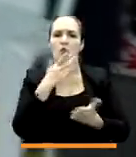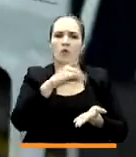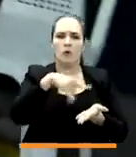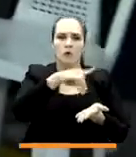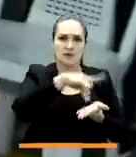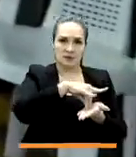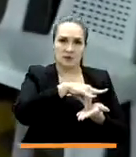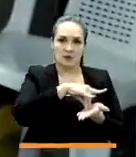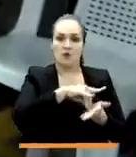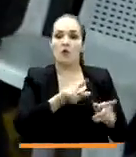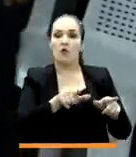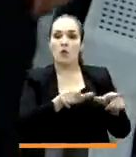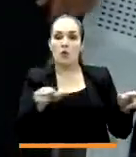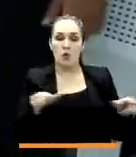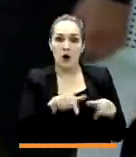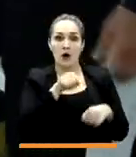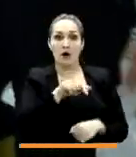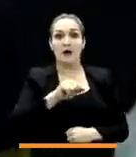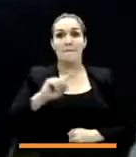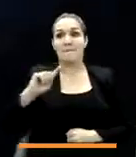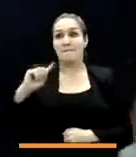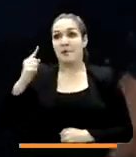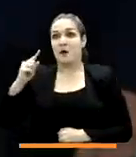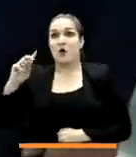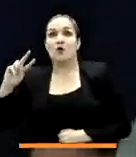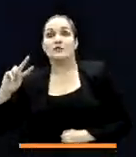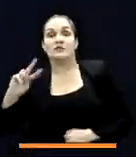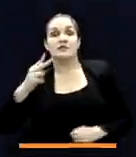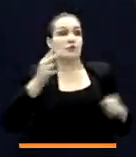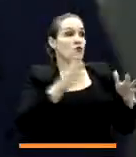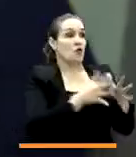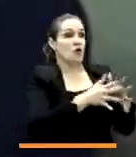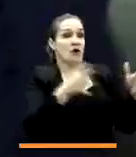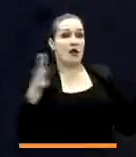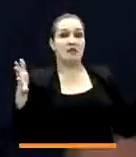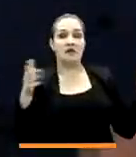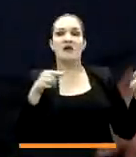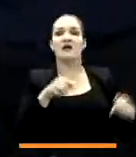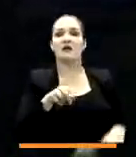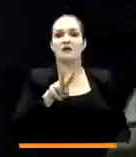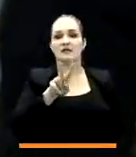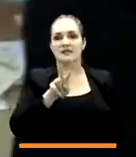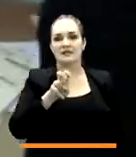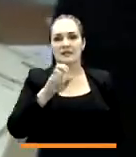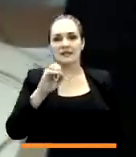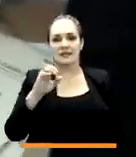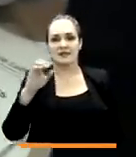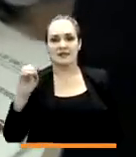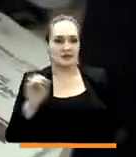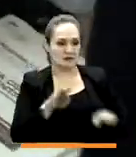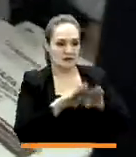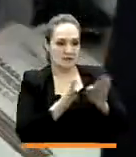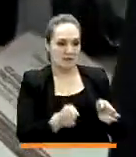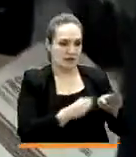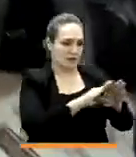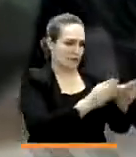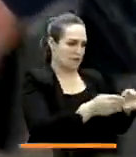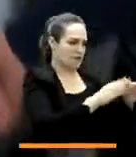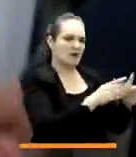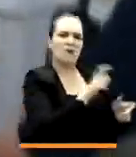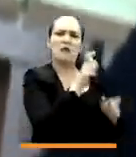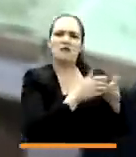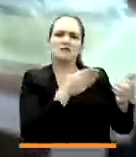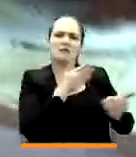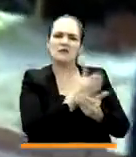pues Unicentro es el segundo puesto de votación más grande. Fueron habilitadas 700 mesas de votación y 30.000 votantes